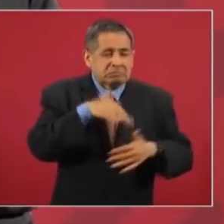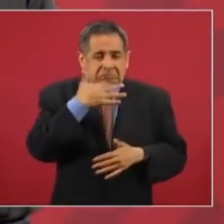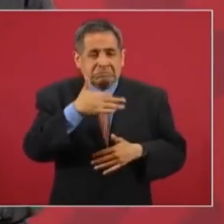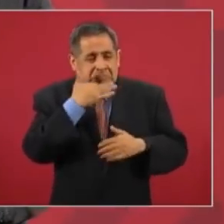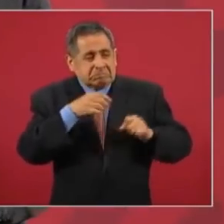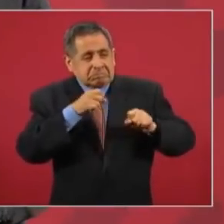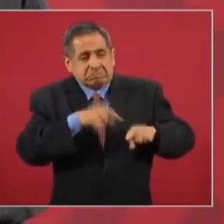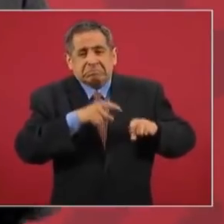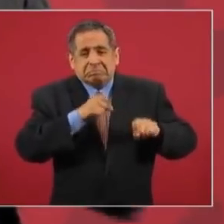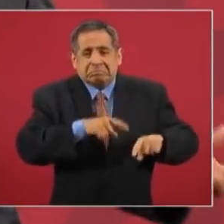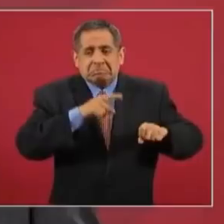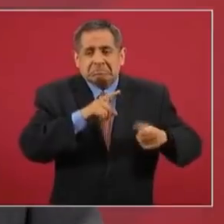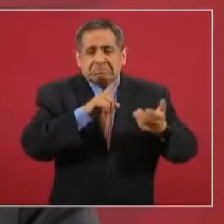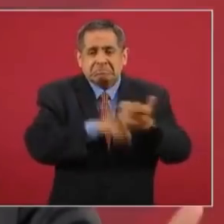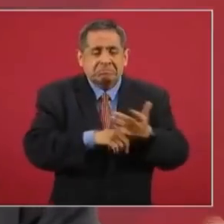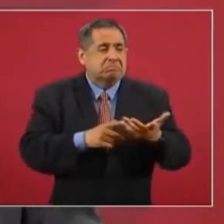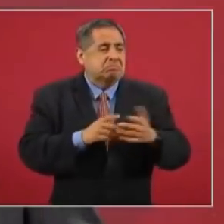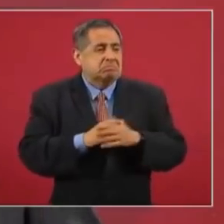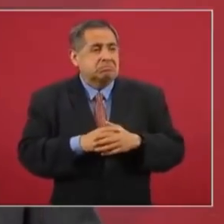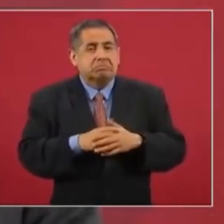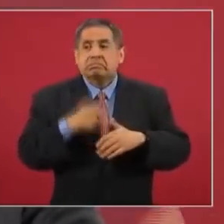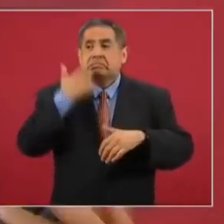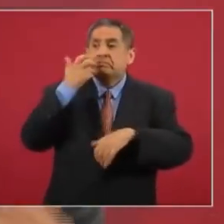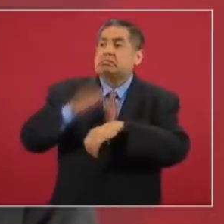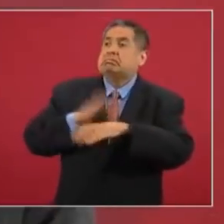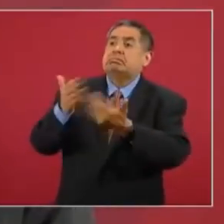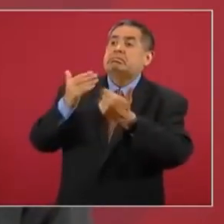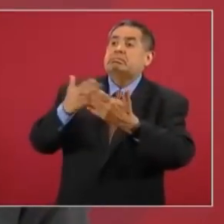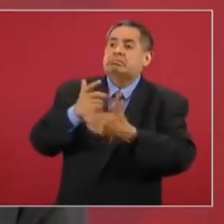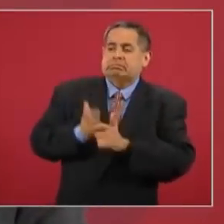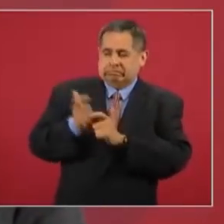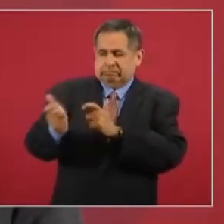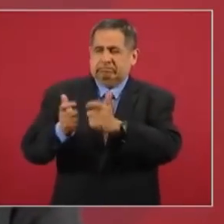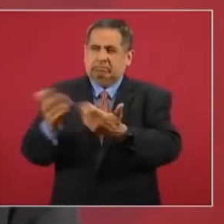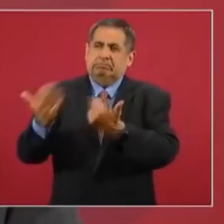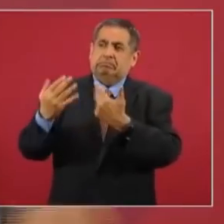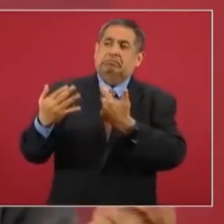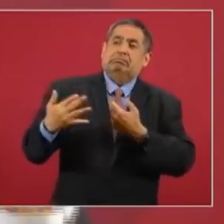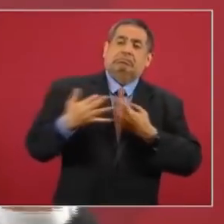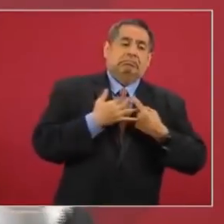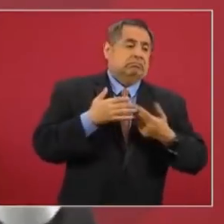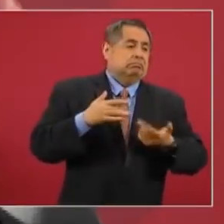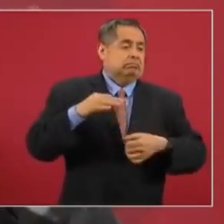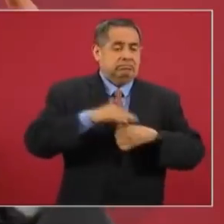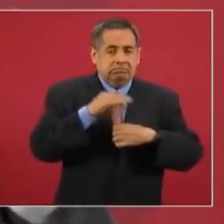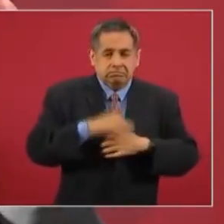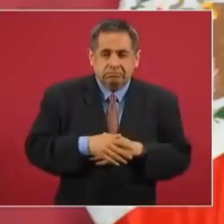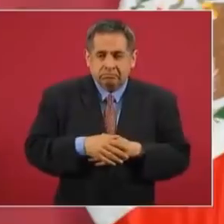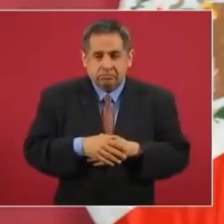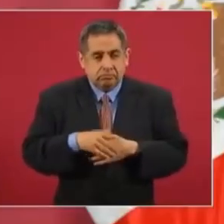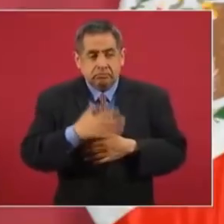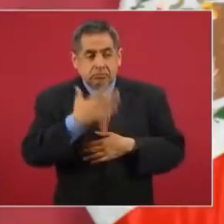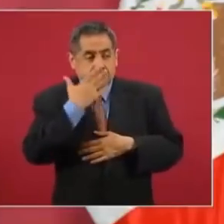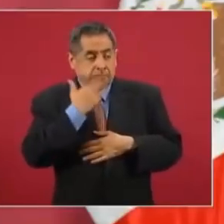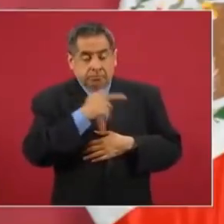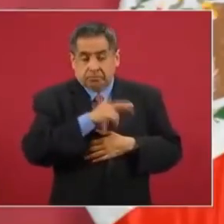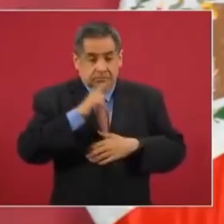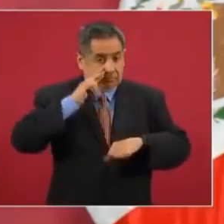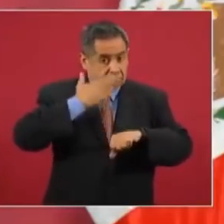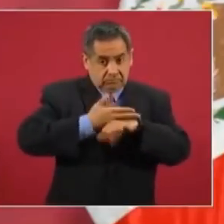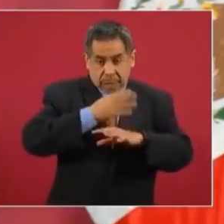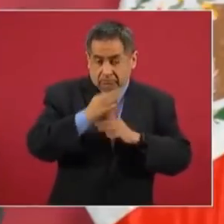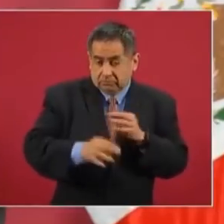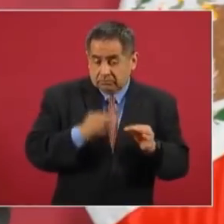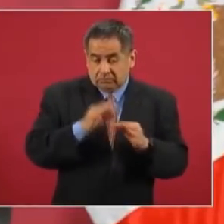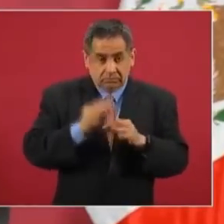vicios del acarreo y de la compra de votos y de la falta de responsabilidad